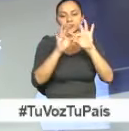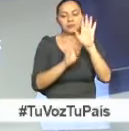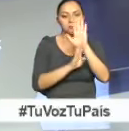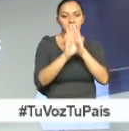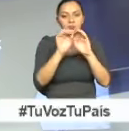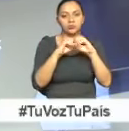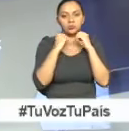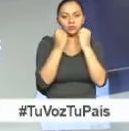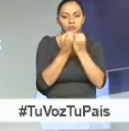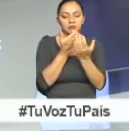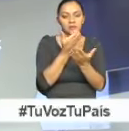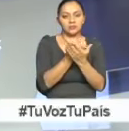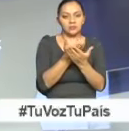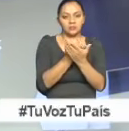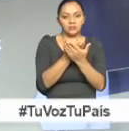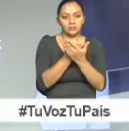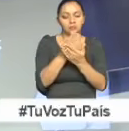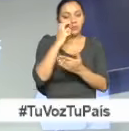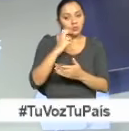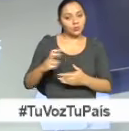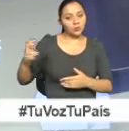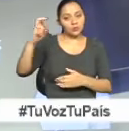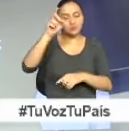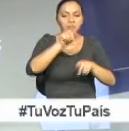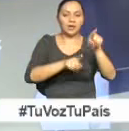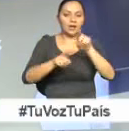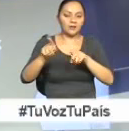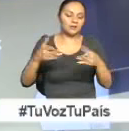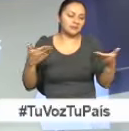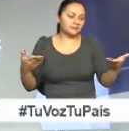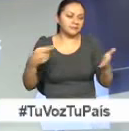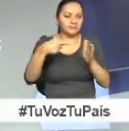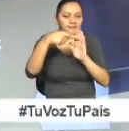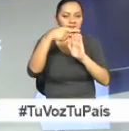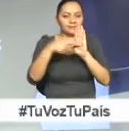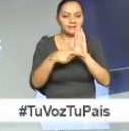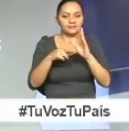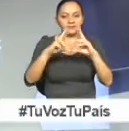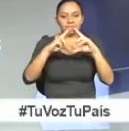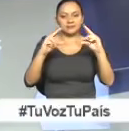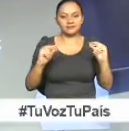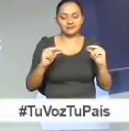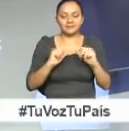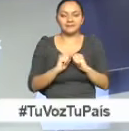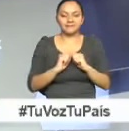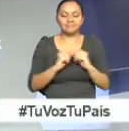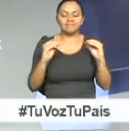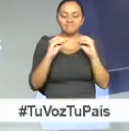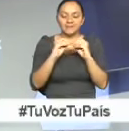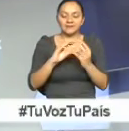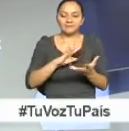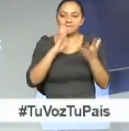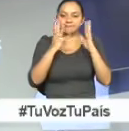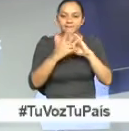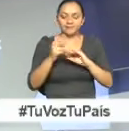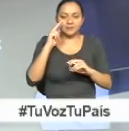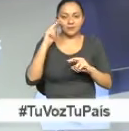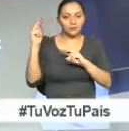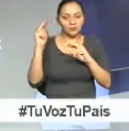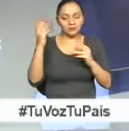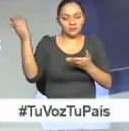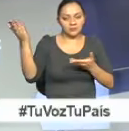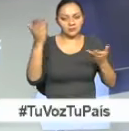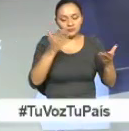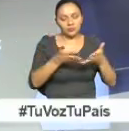social, económico y turístico son algunas de las características que identifican a la ciudad de Tena, que se ha convertido en destino preferido